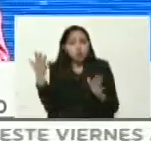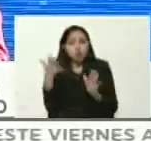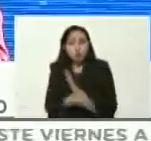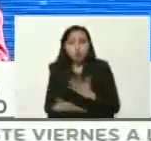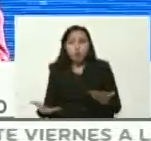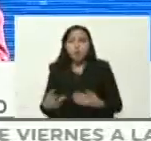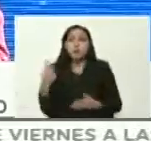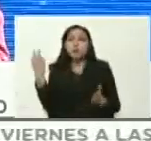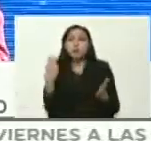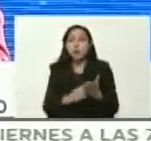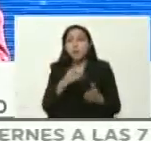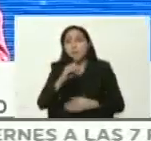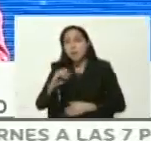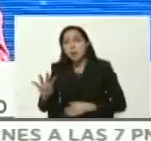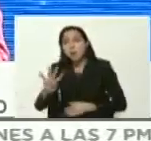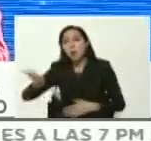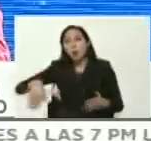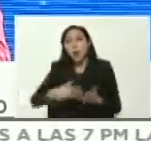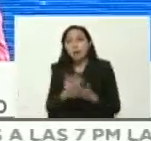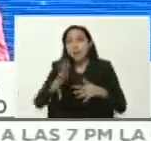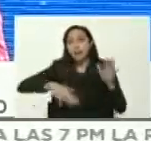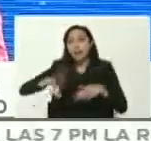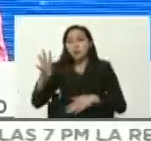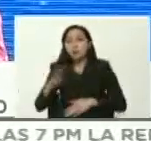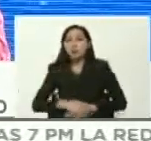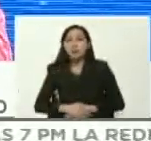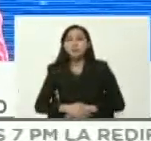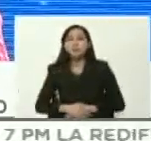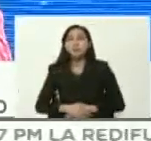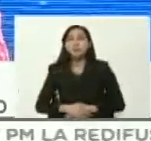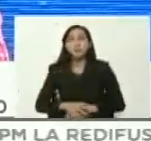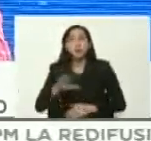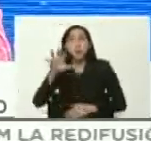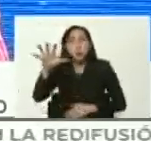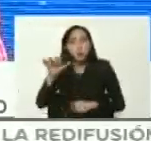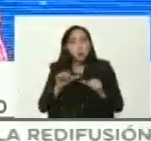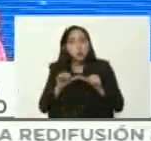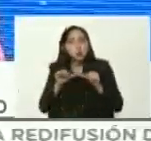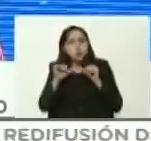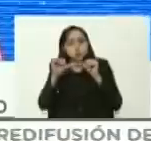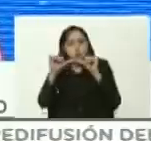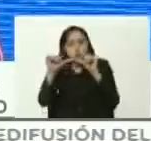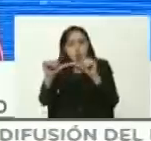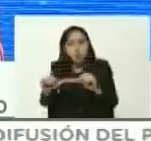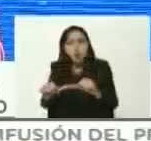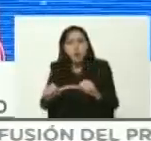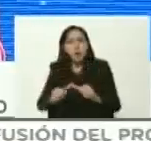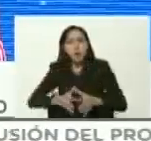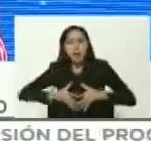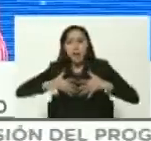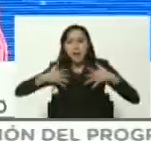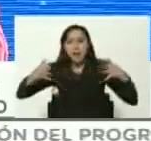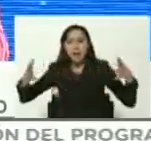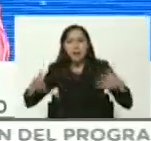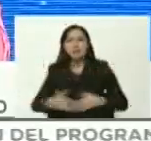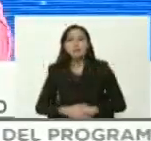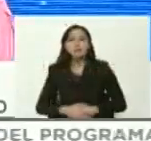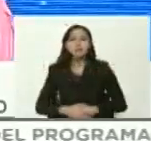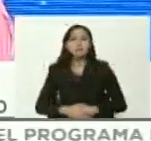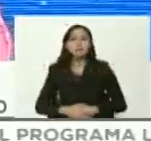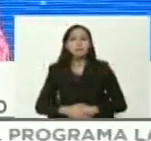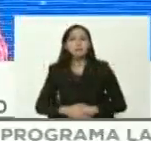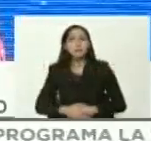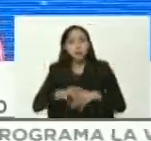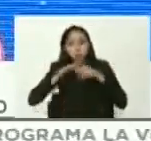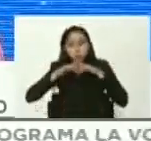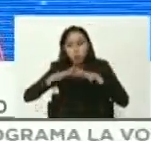año 2004-2014 un estado progresivo creciente de distribución